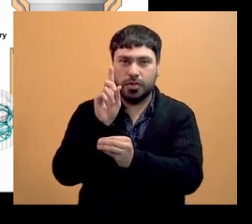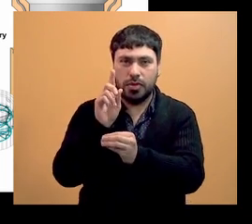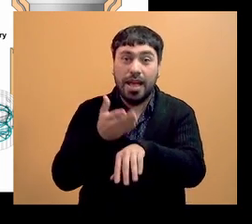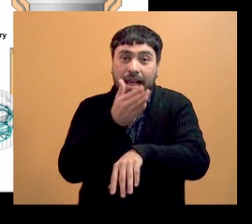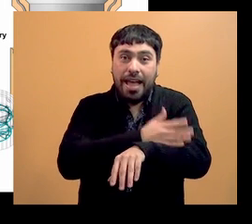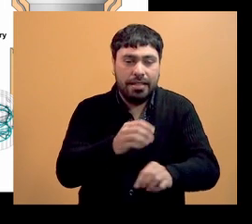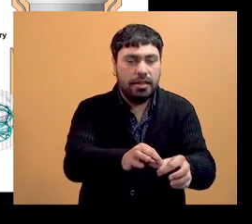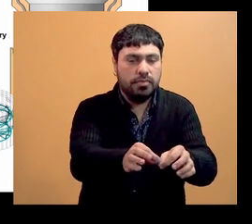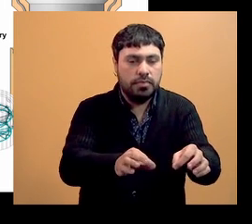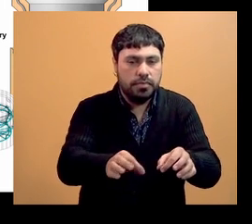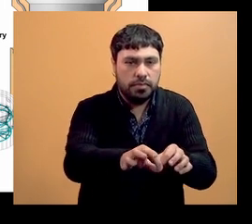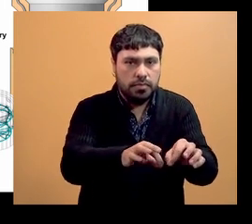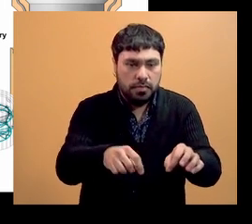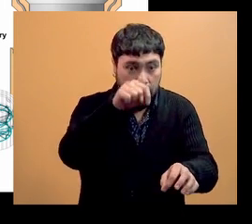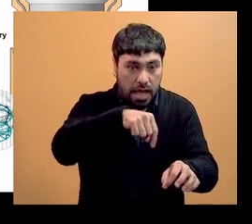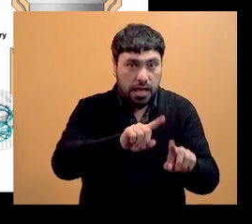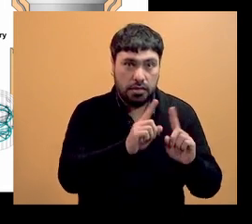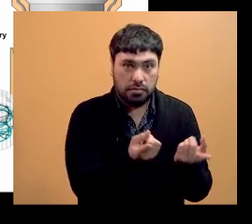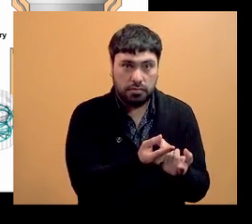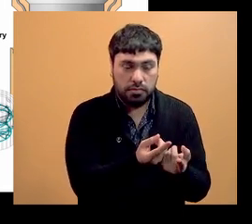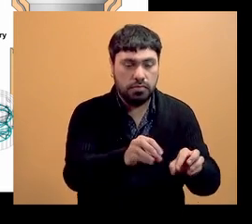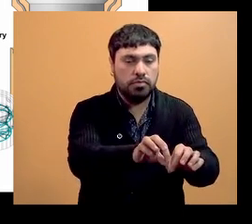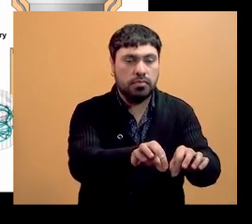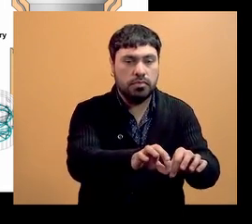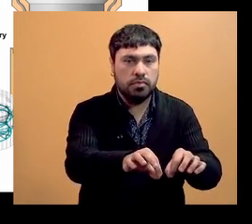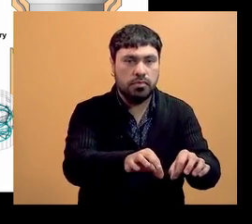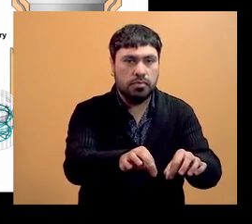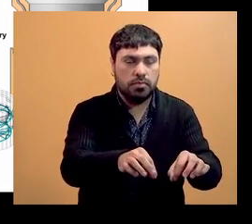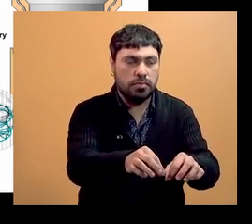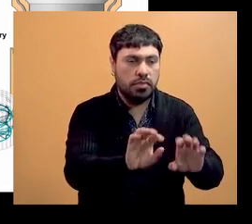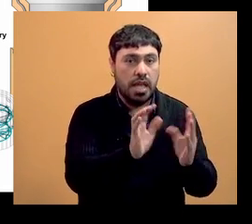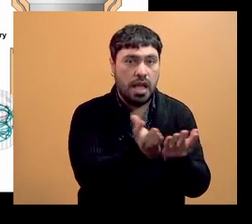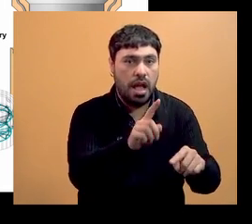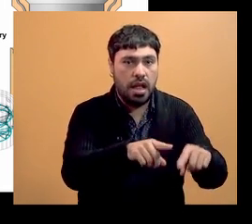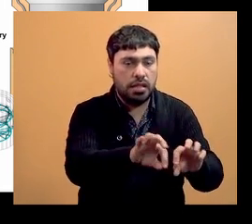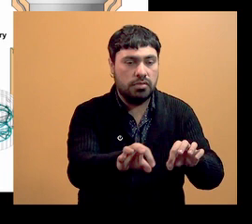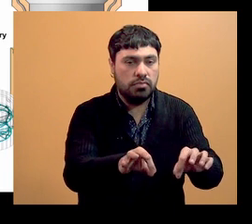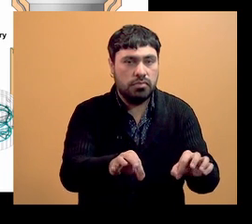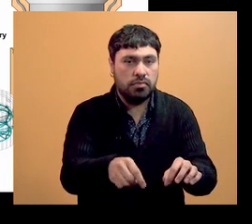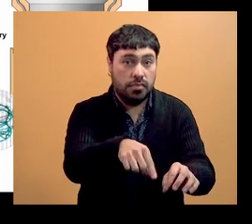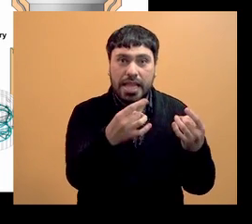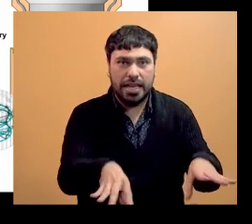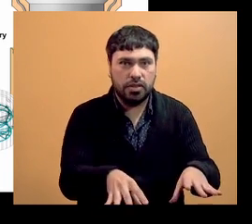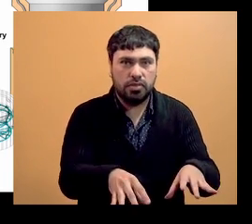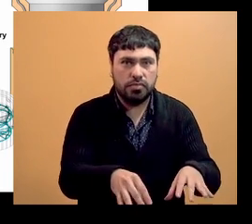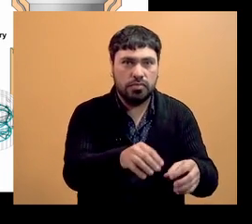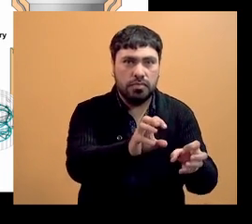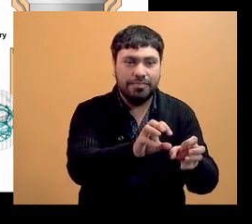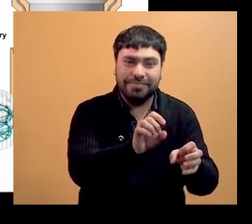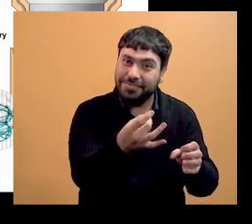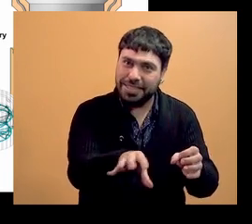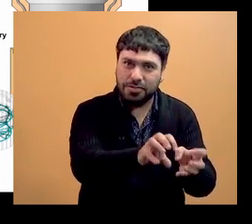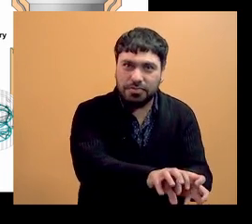que son muchas. Necesitamos desde hornos, de soldadura, necesitamos máquinas que posicionan los componentes, las máquinas que generan los